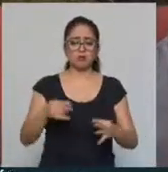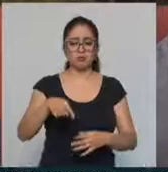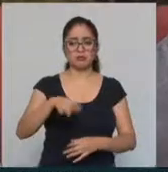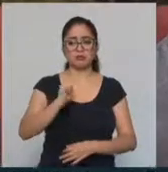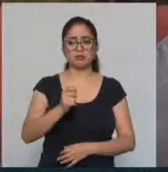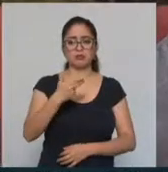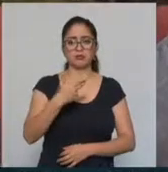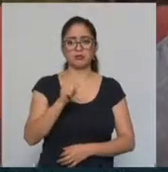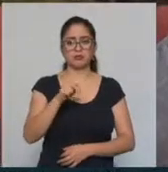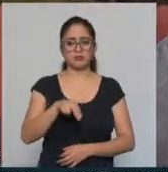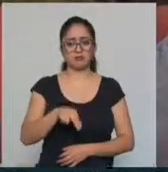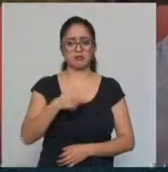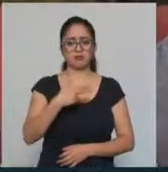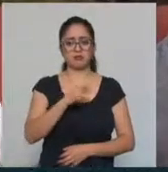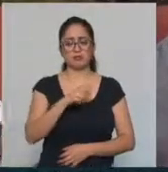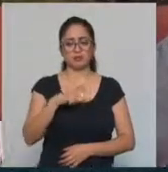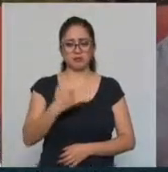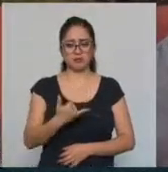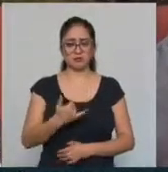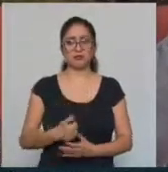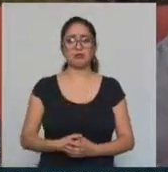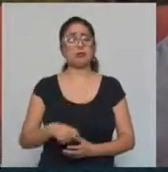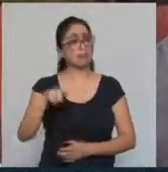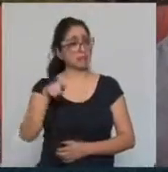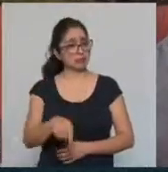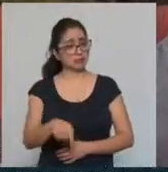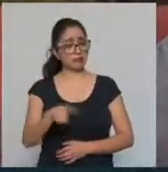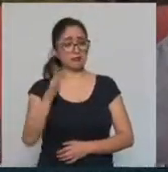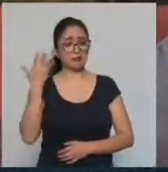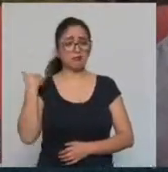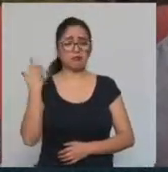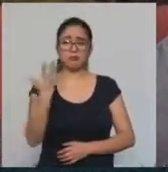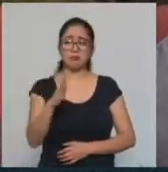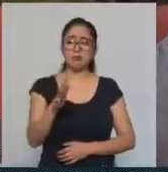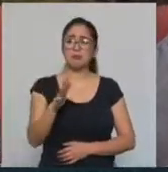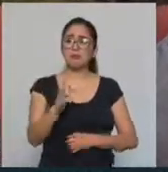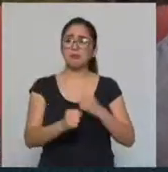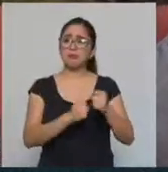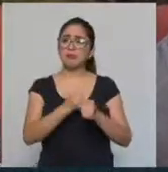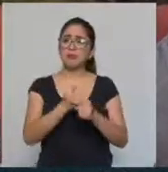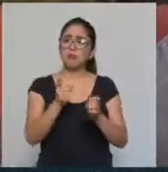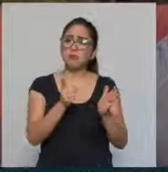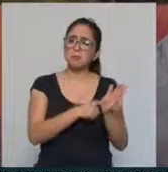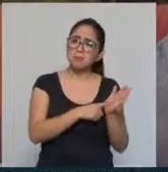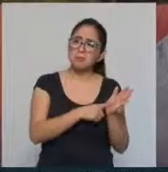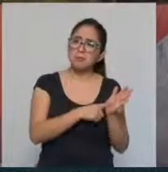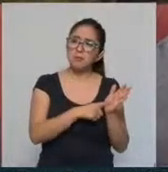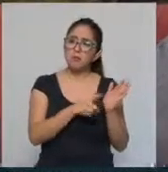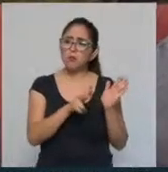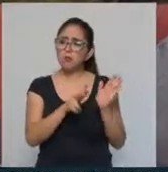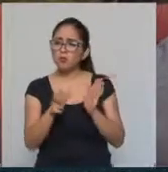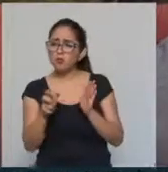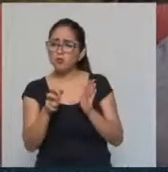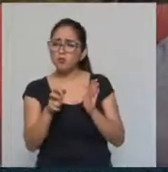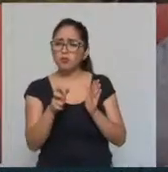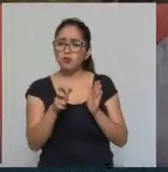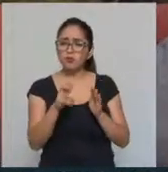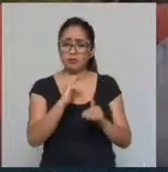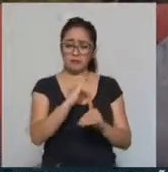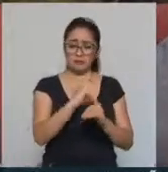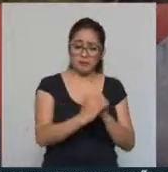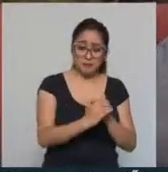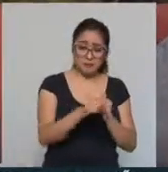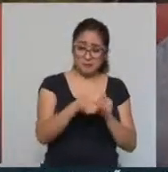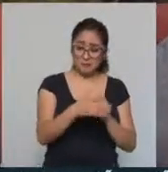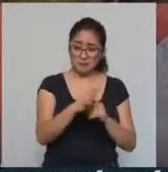Dunant. Y pues bueno, a partir de 1800, para finales de 1800, se